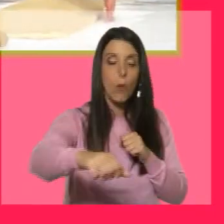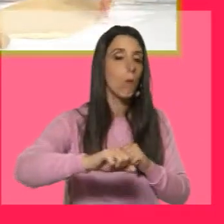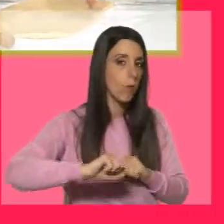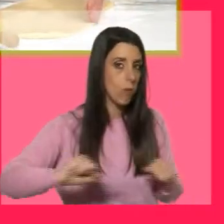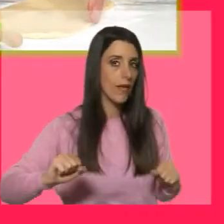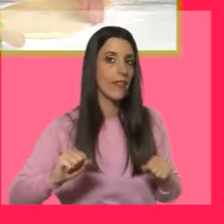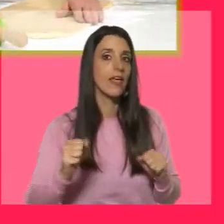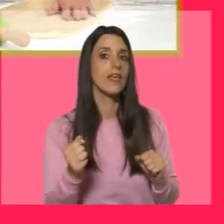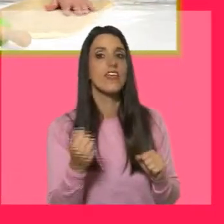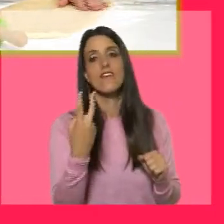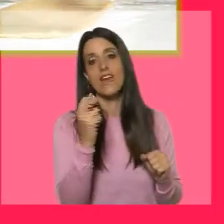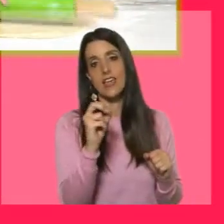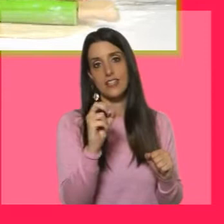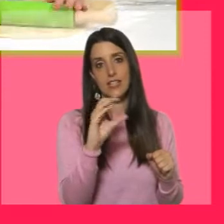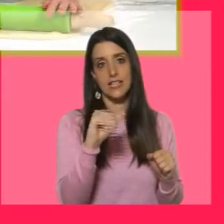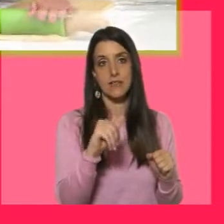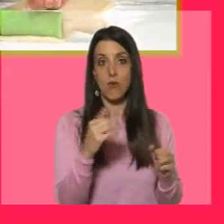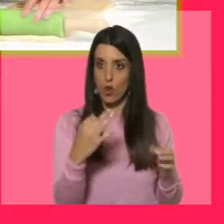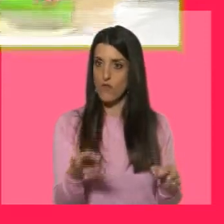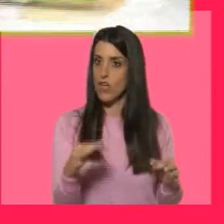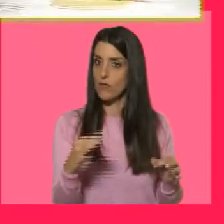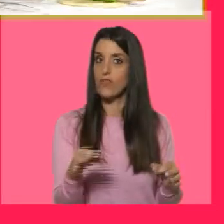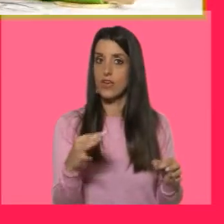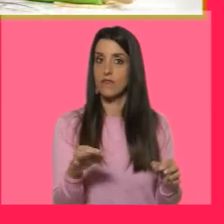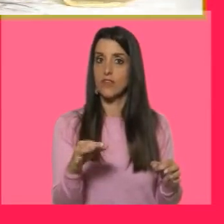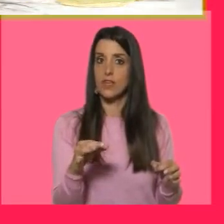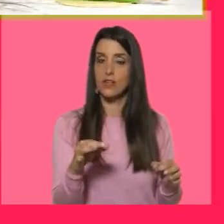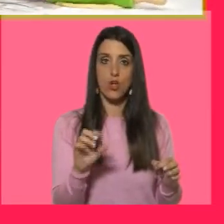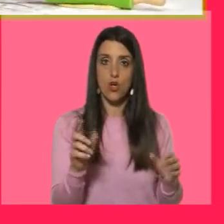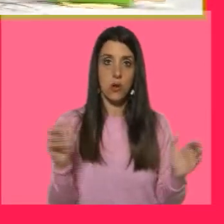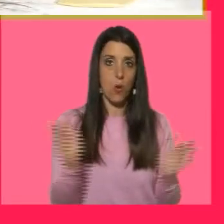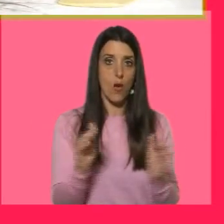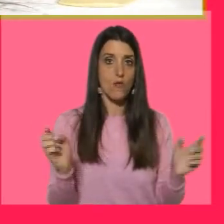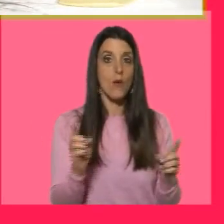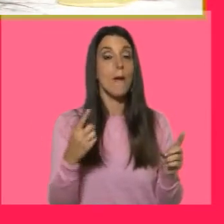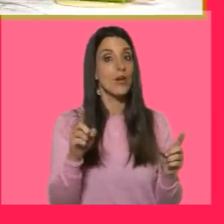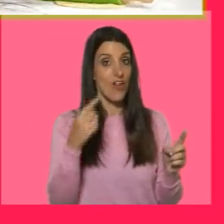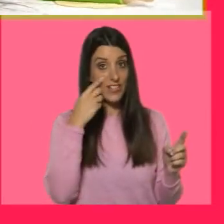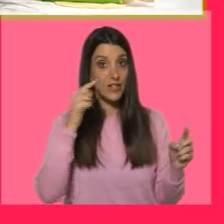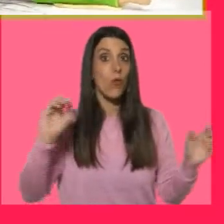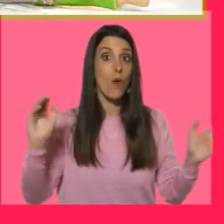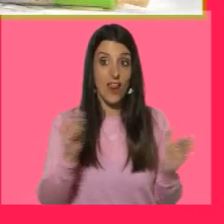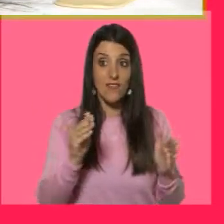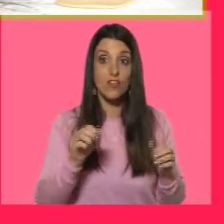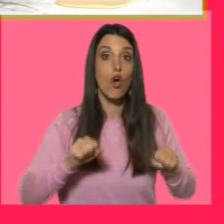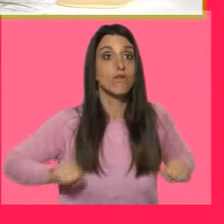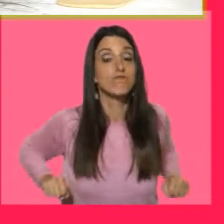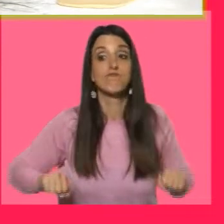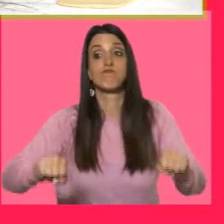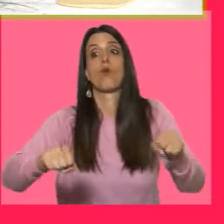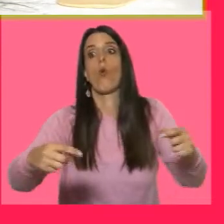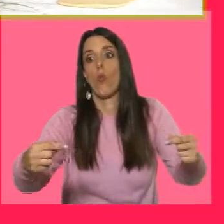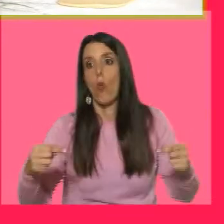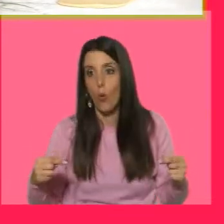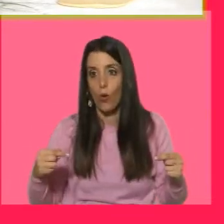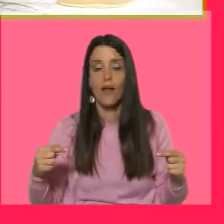de cuánto? De unos 20. Igual bastante bien el descanso, porque no vuelve tanto. Sí, podría pero viste si que vuelve, mira. Sí, sí, yo sí, voy sí. Y la masa sí, esa va. Vuelve.